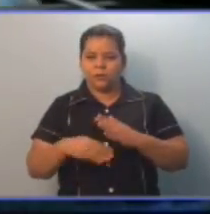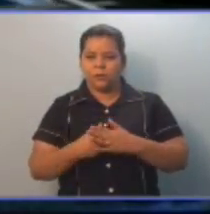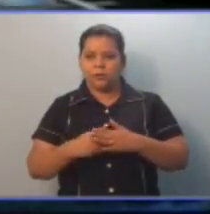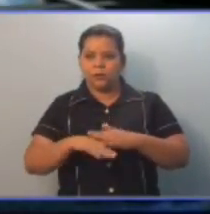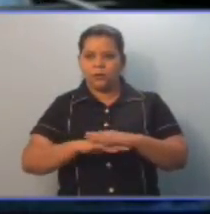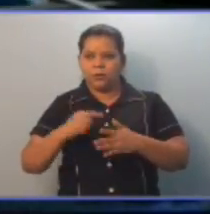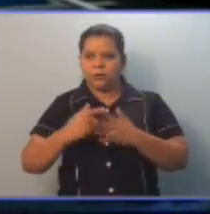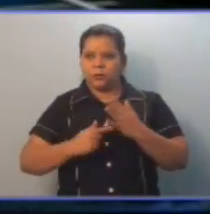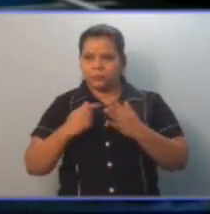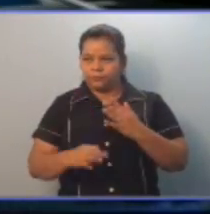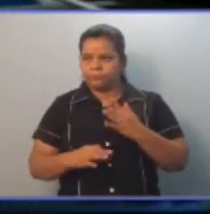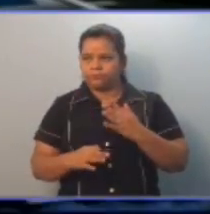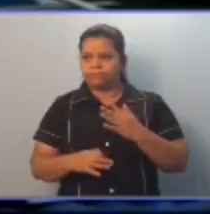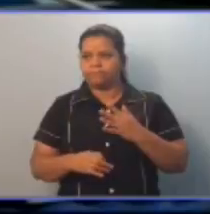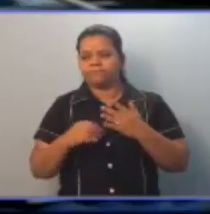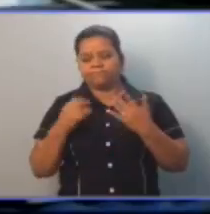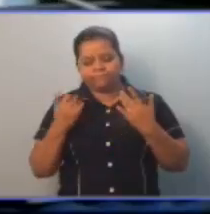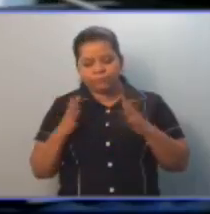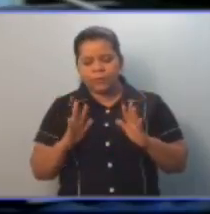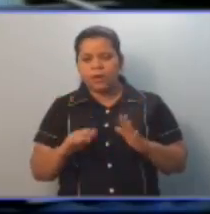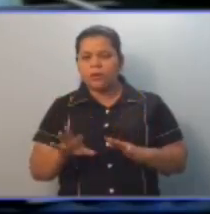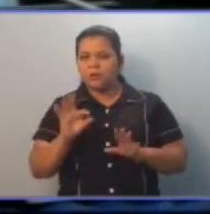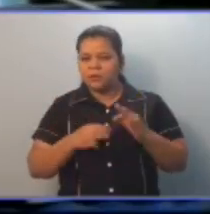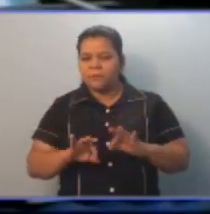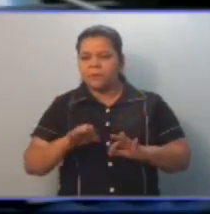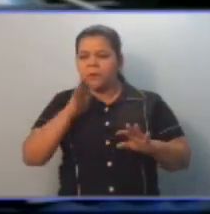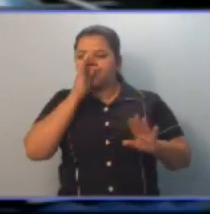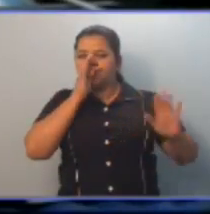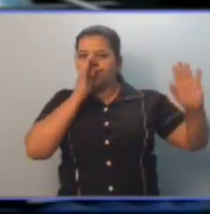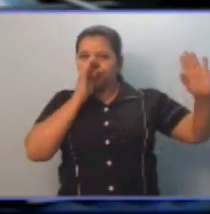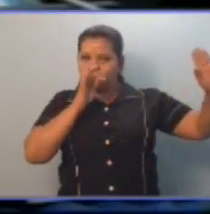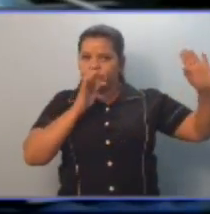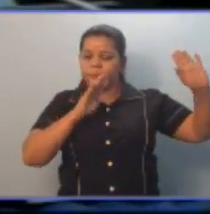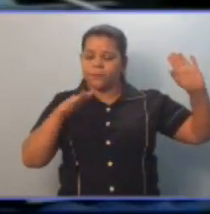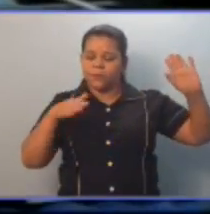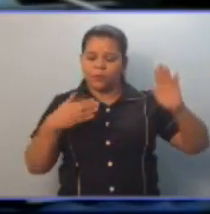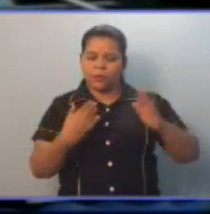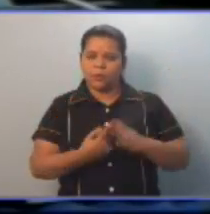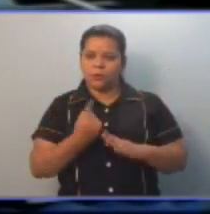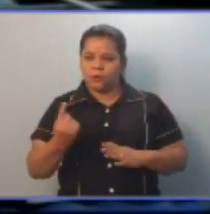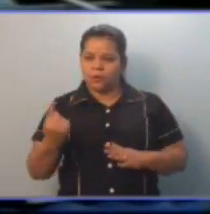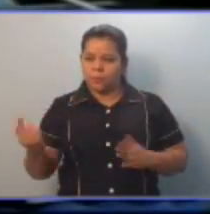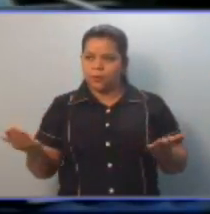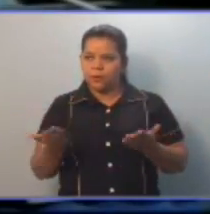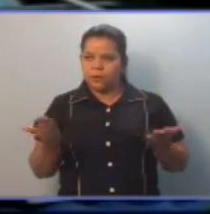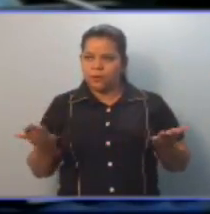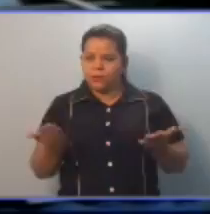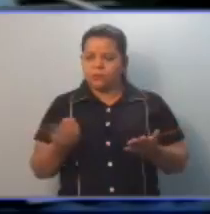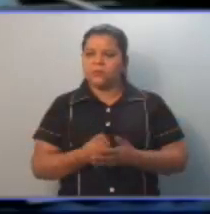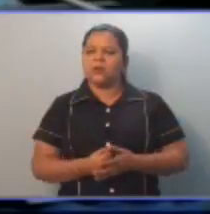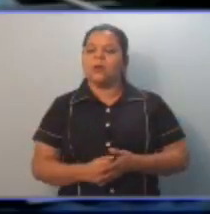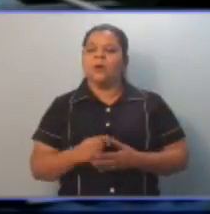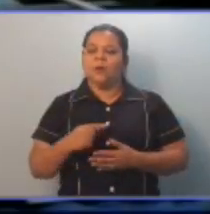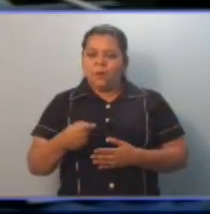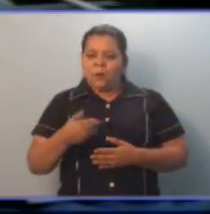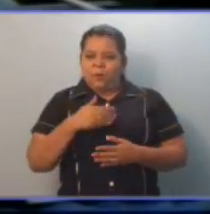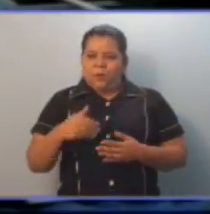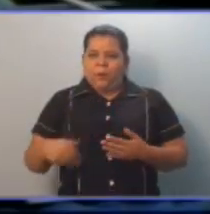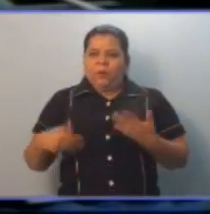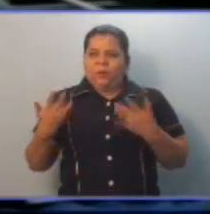leyes. Este es el juramento que todo funcionario presta cuando toma posesión de un cargo, y es